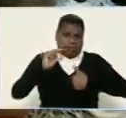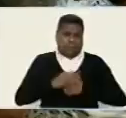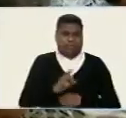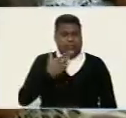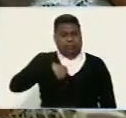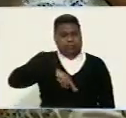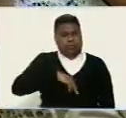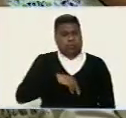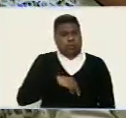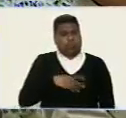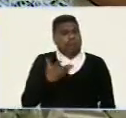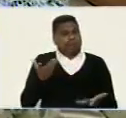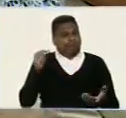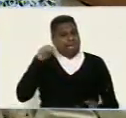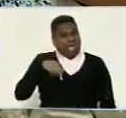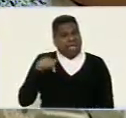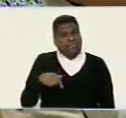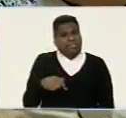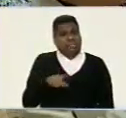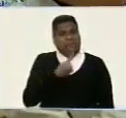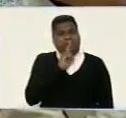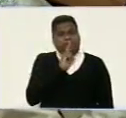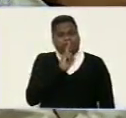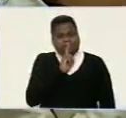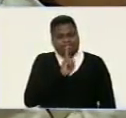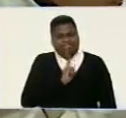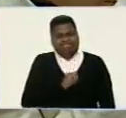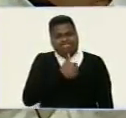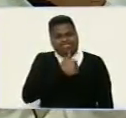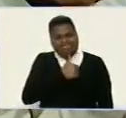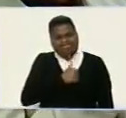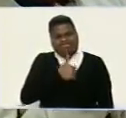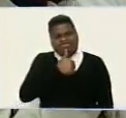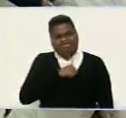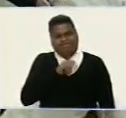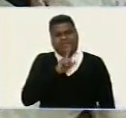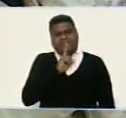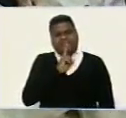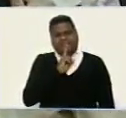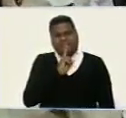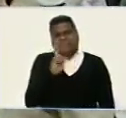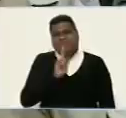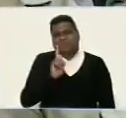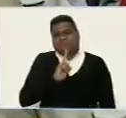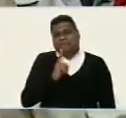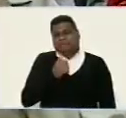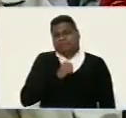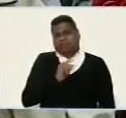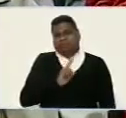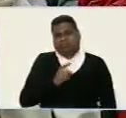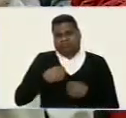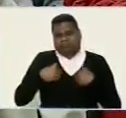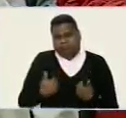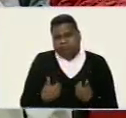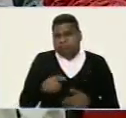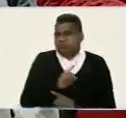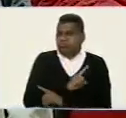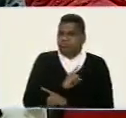ejemplo, hemos aguantado todo esto y vamos a seguir aguantando, no nos vamos a rendir y vamos a vencer